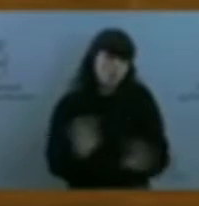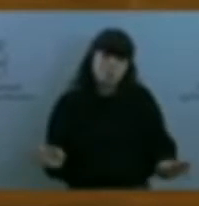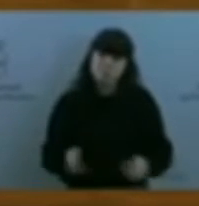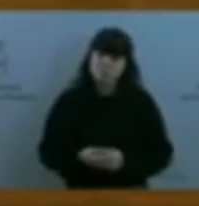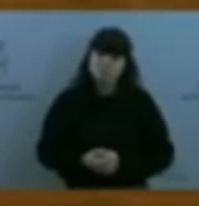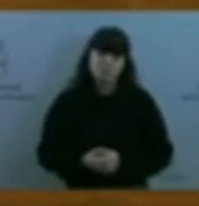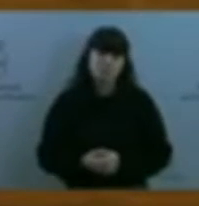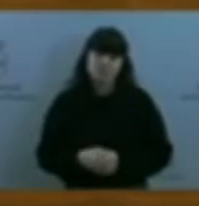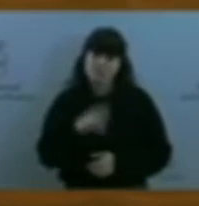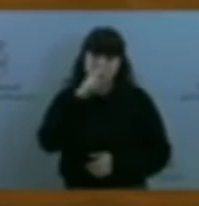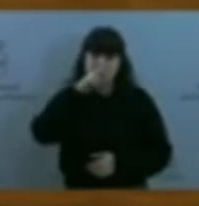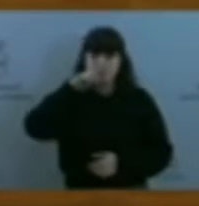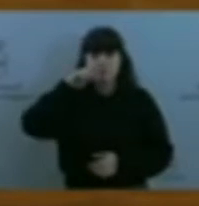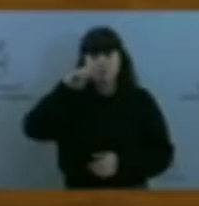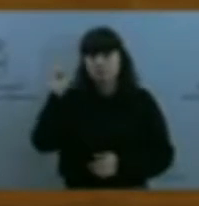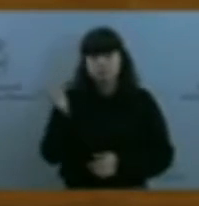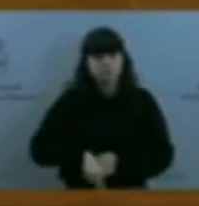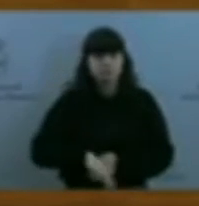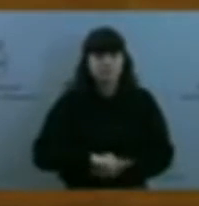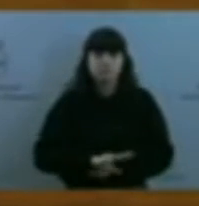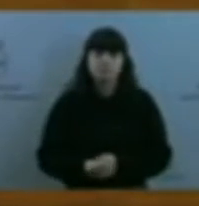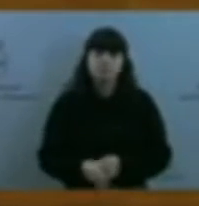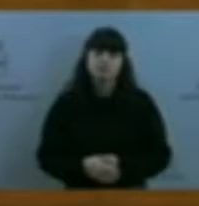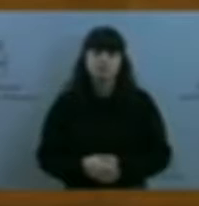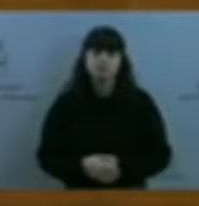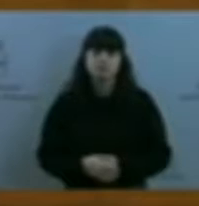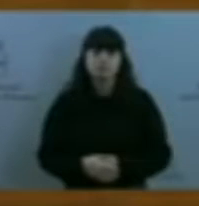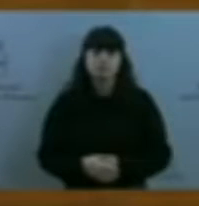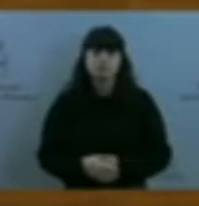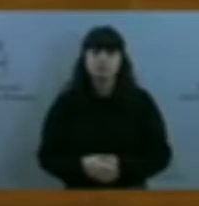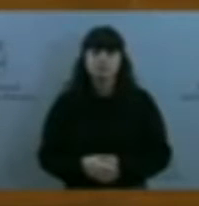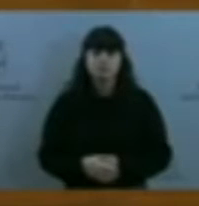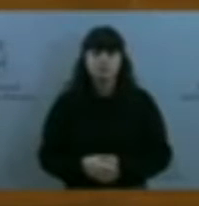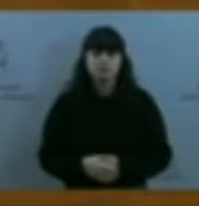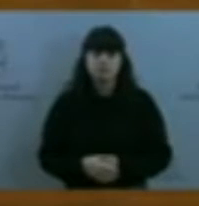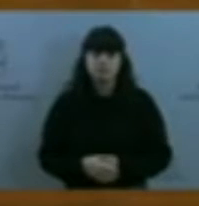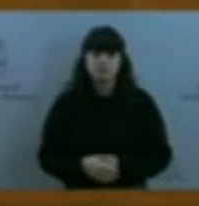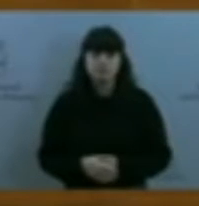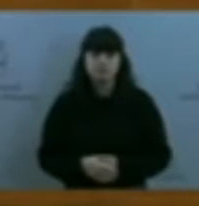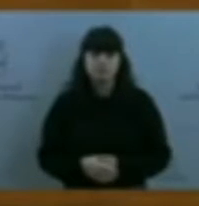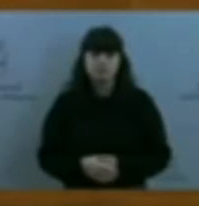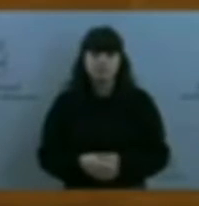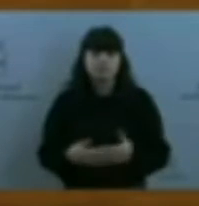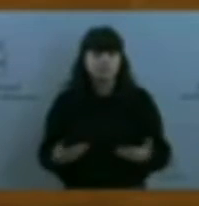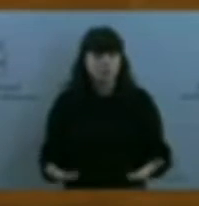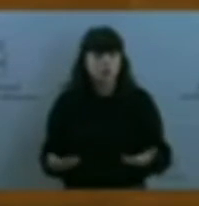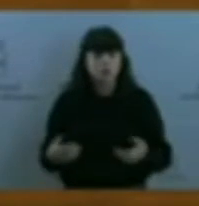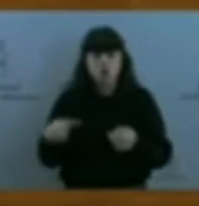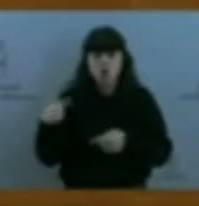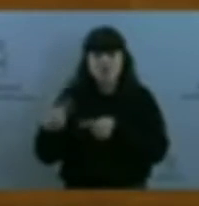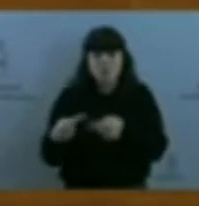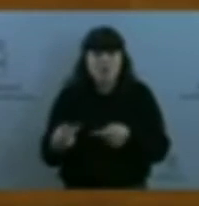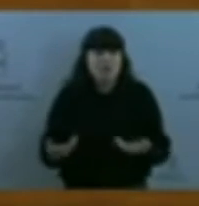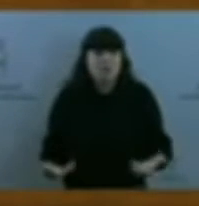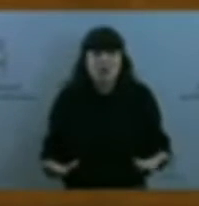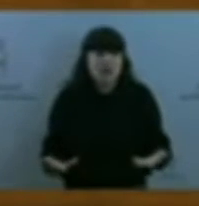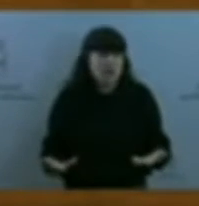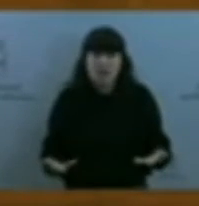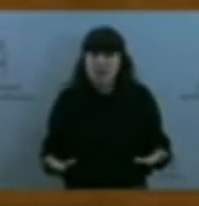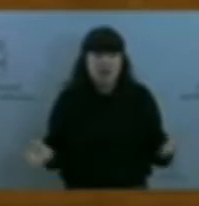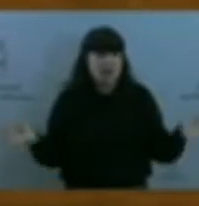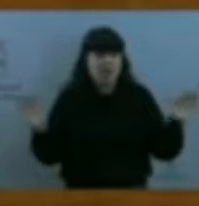inutilidad. ¿Qué consecuencias tiene todo esto? Pues, como ya le he dicho, ninguna. No importa lo que pase o lo que esté pasando,